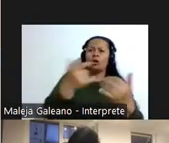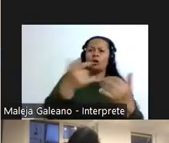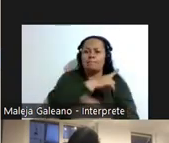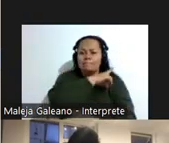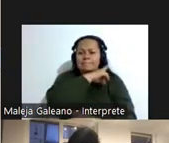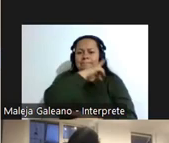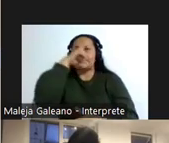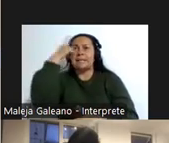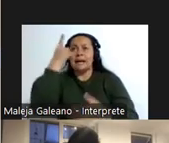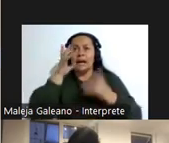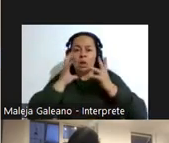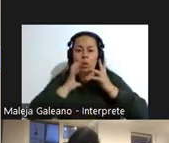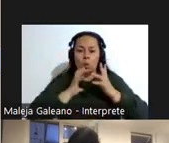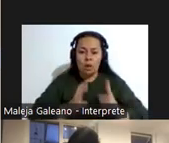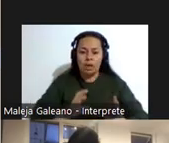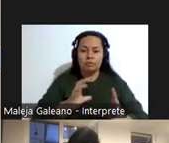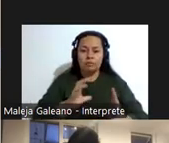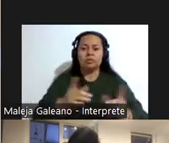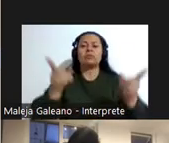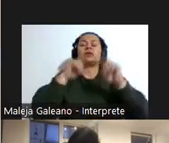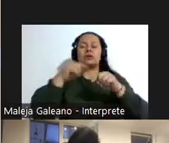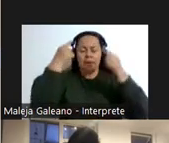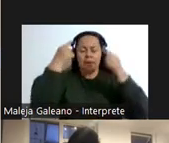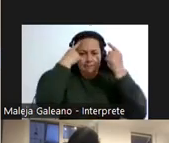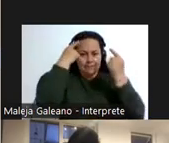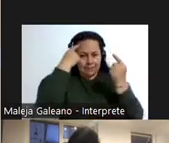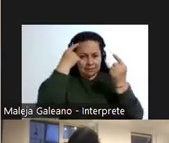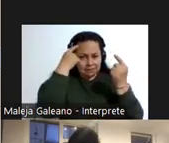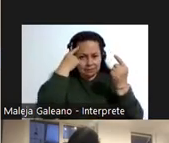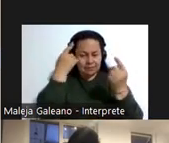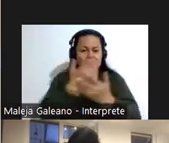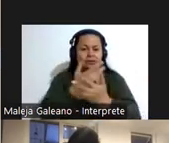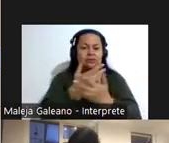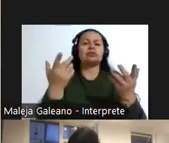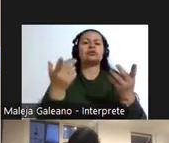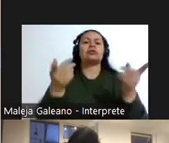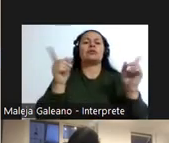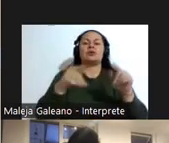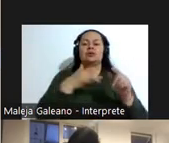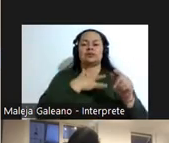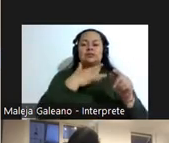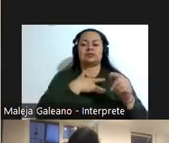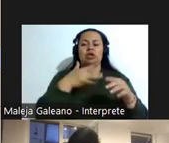de cuerpos, pero también de pensamientos, en todo el sentido y el